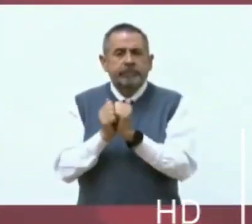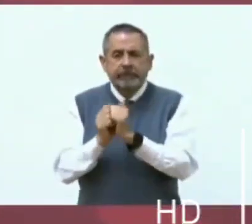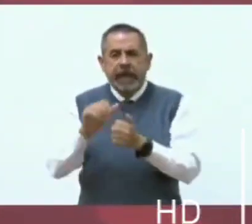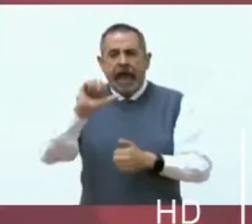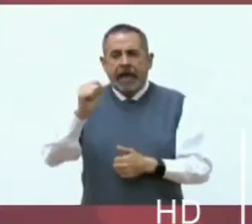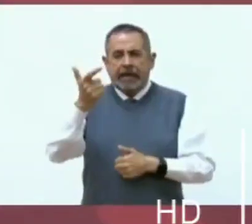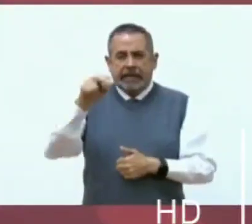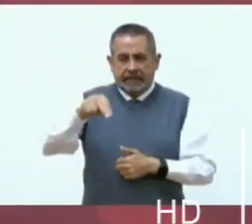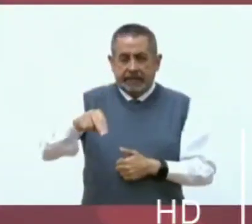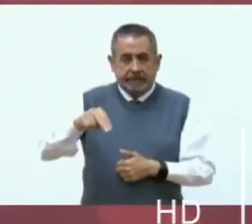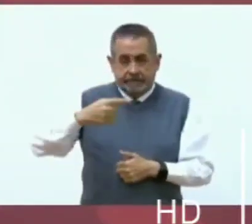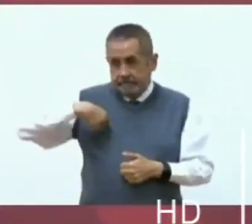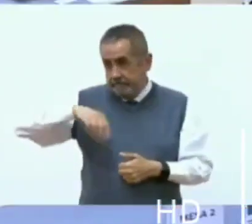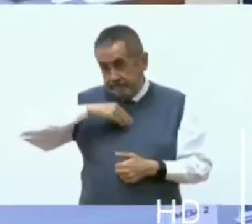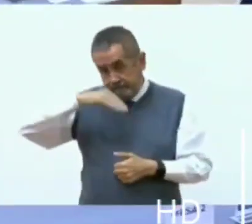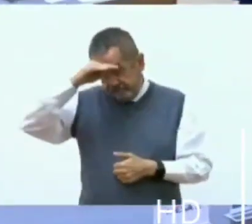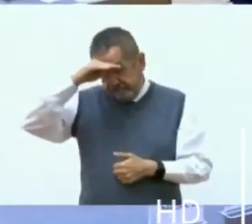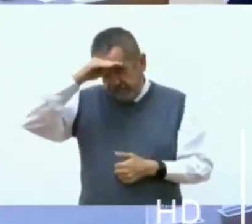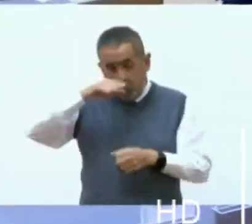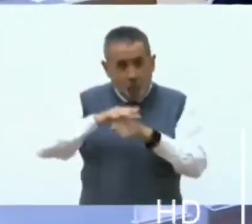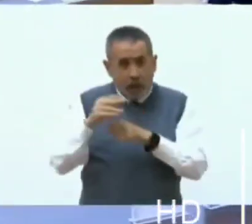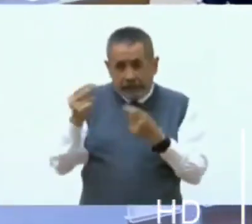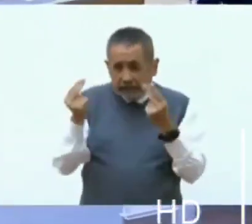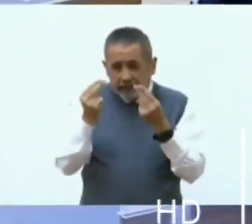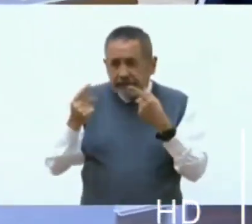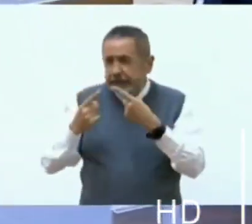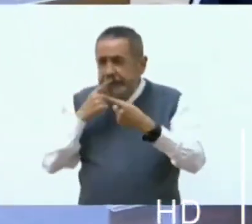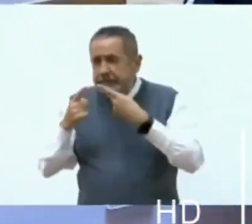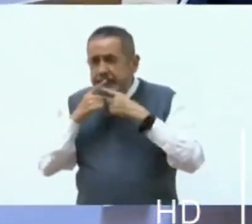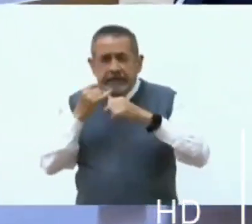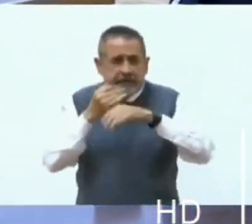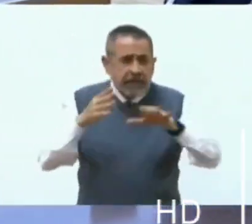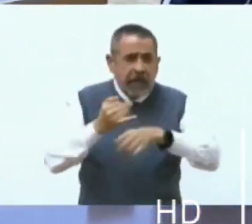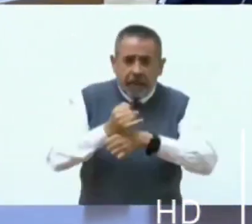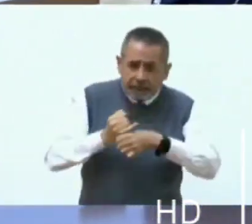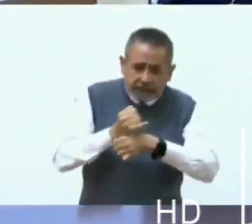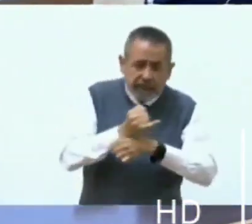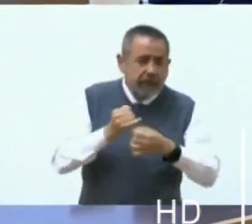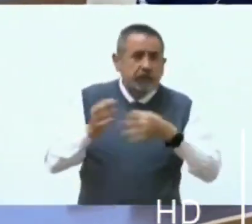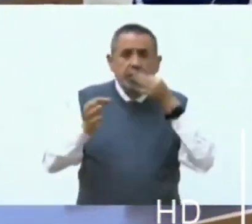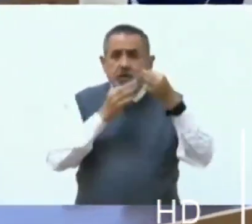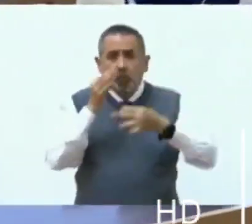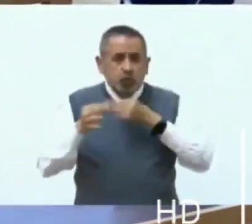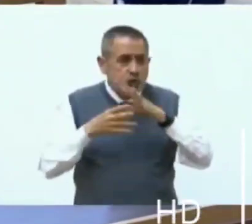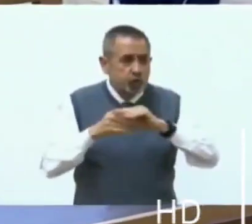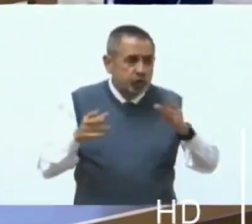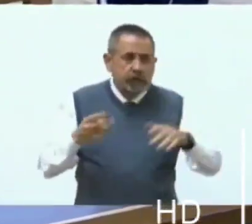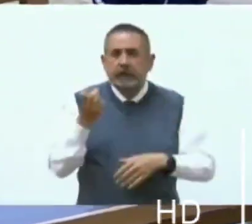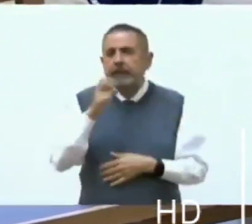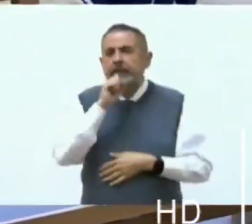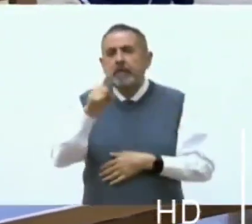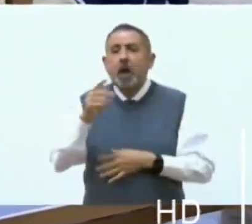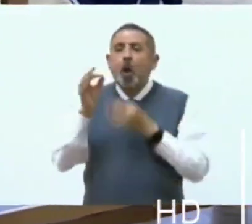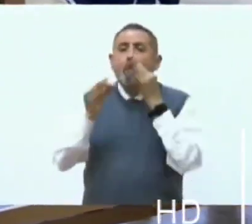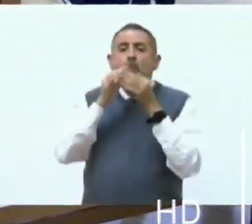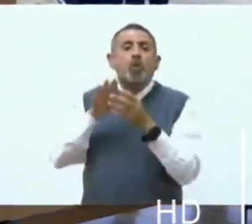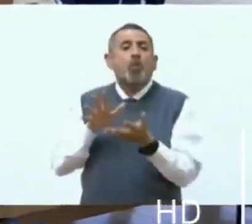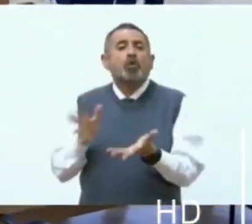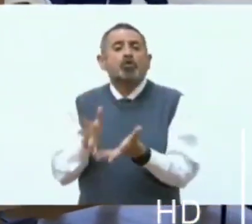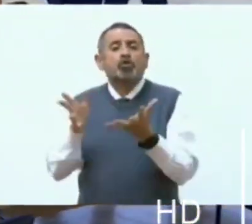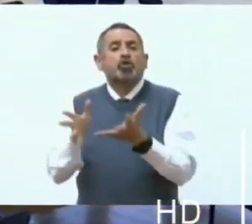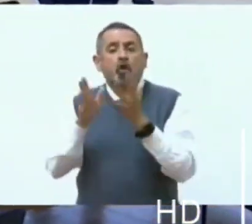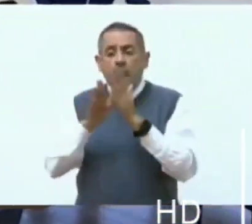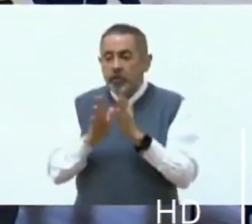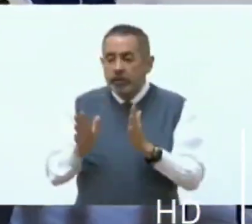AGN, considerando las necesidades de consulta, investigación y divulgación, así como la promoción de la